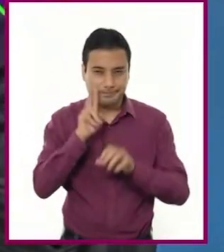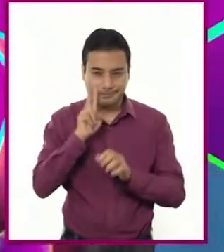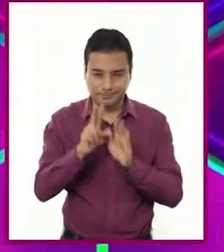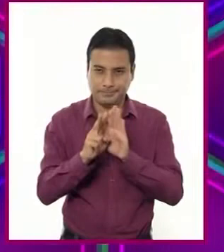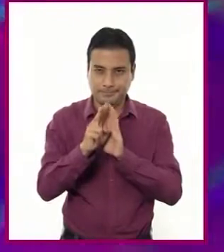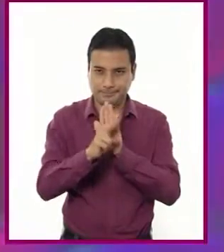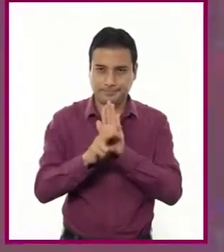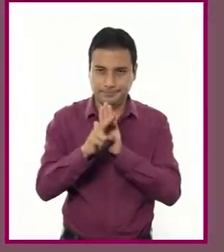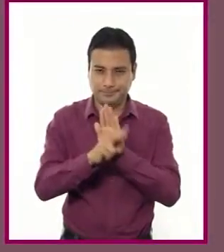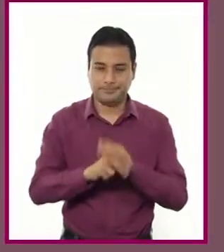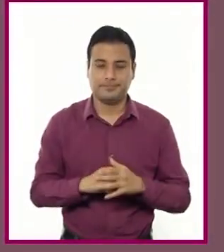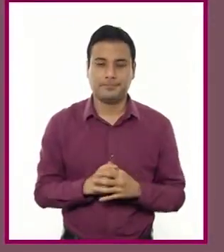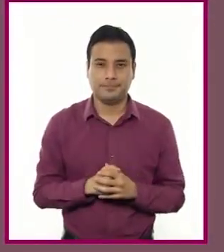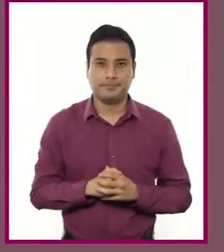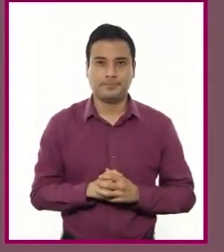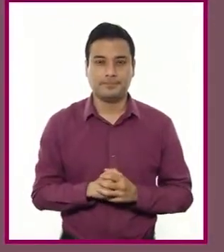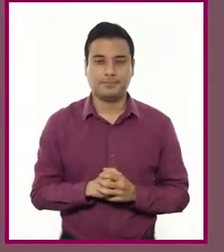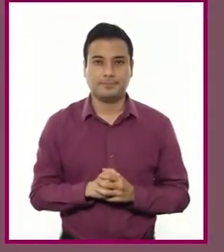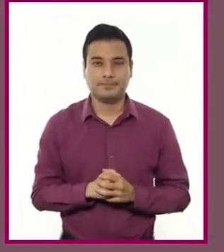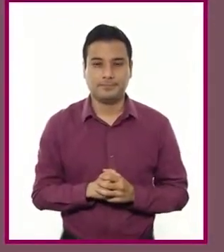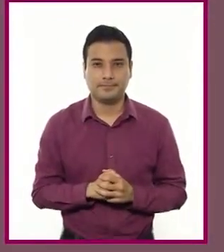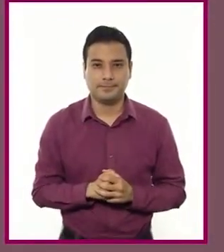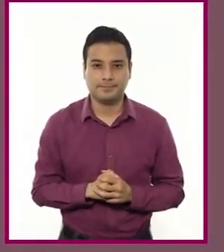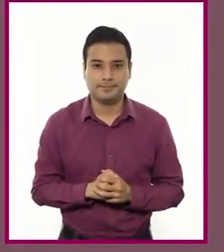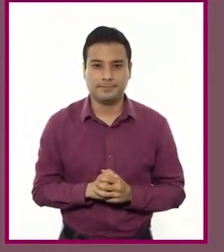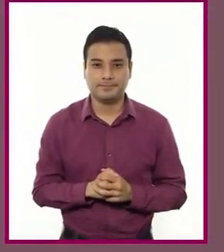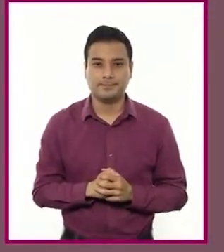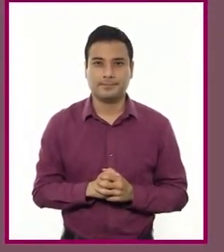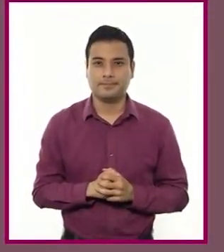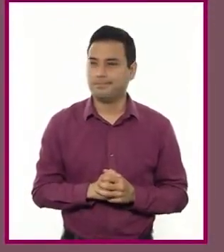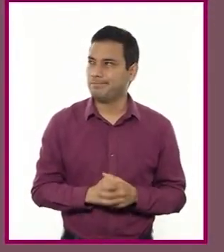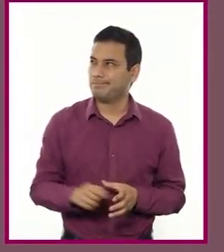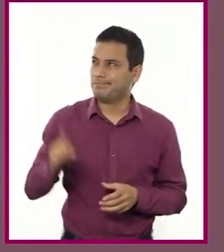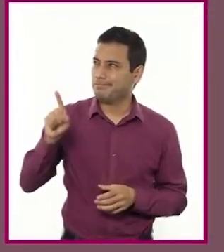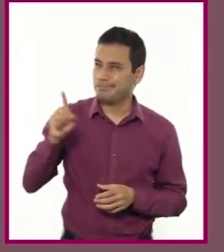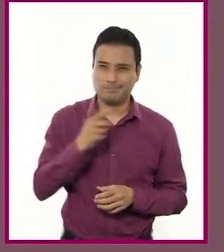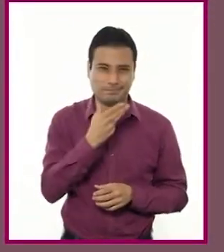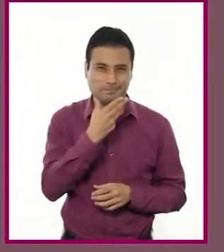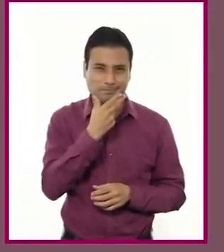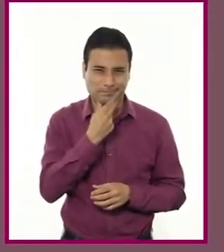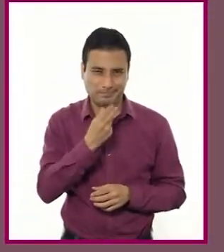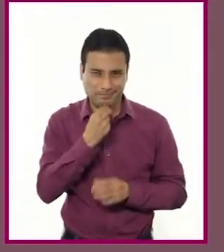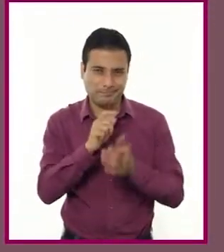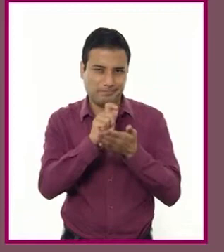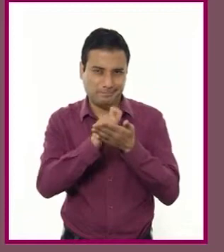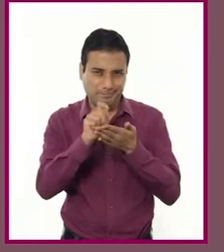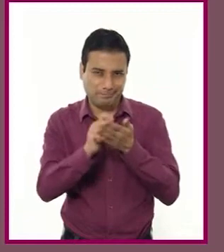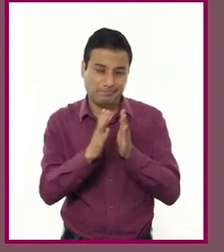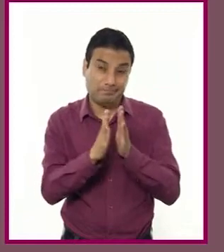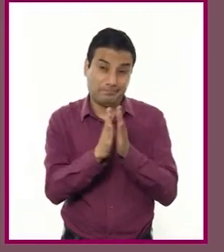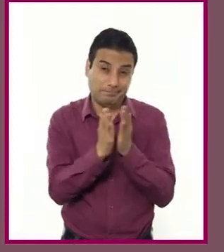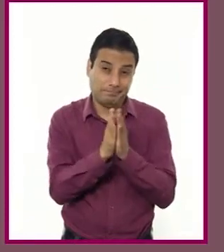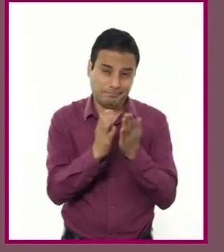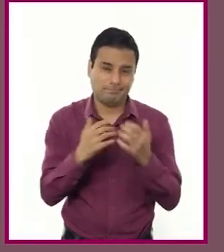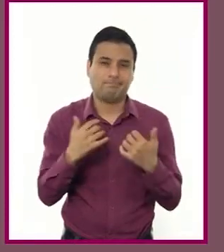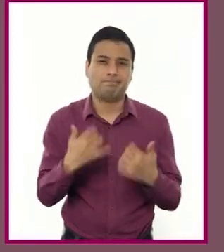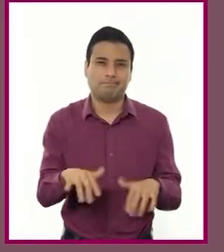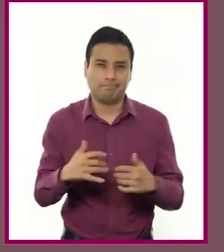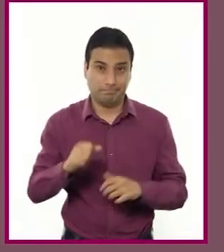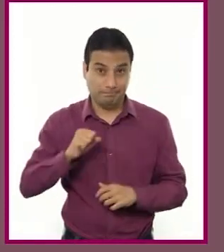video. La obra de Fray Bartolomé de las Casas fue el trabajo más divulgado y controvertido del siglo